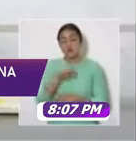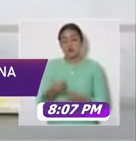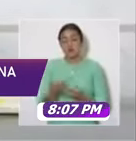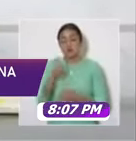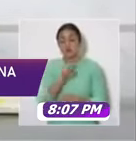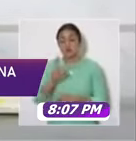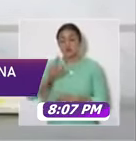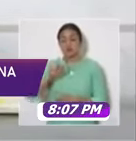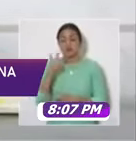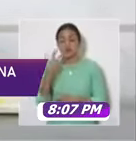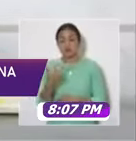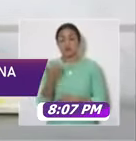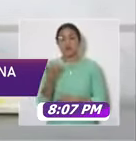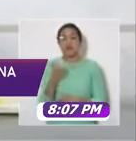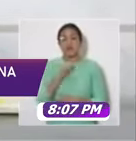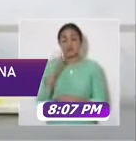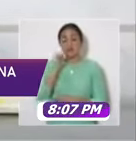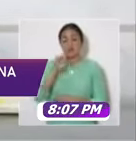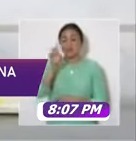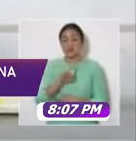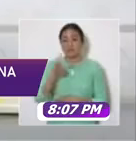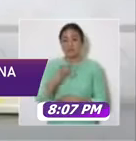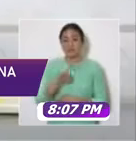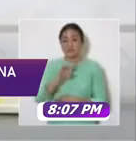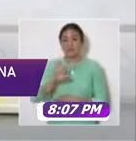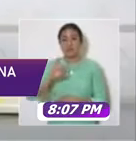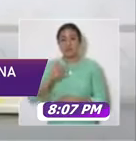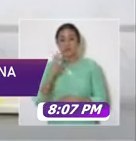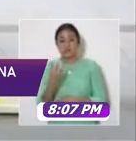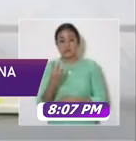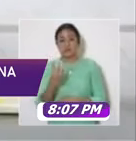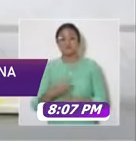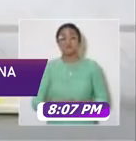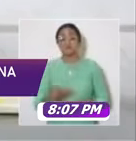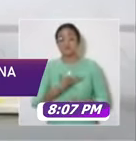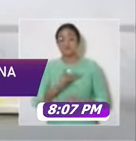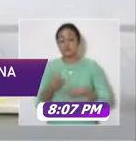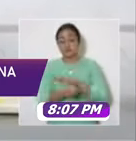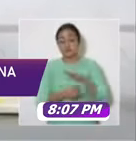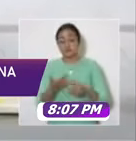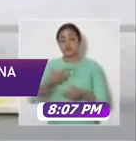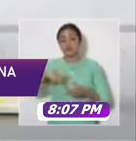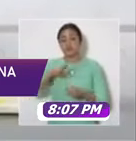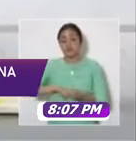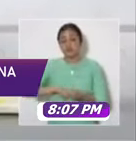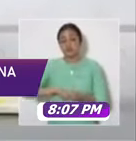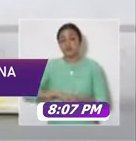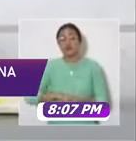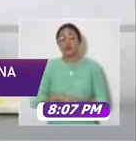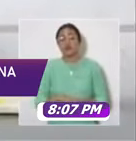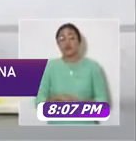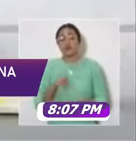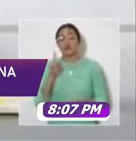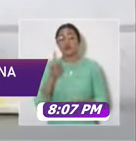718 nuevos casos positivos de COVID-19 y en el acumulado hay ya un total de